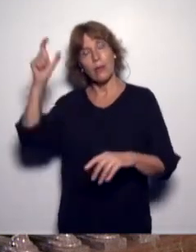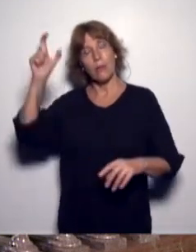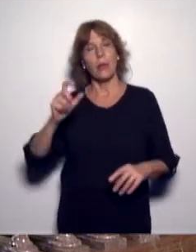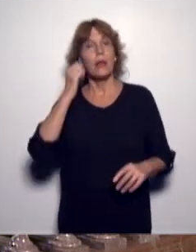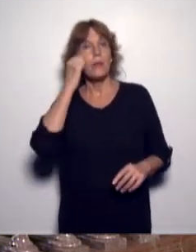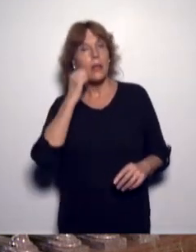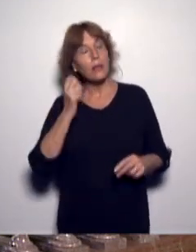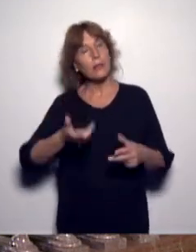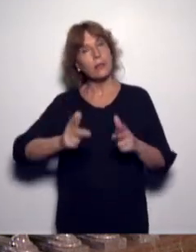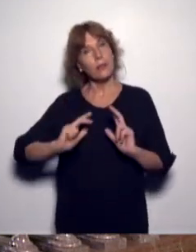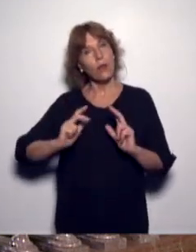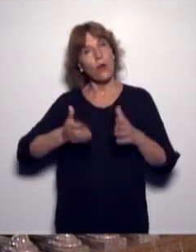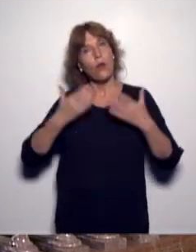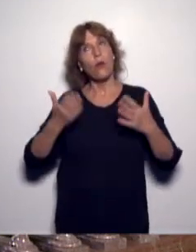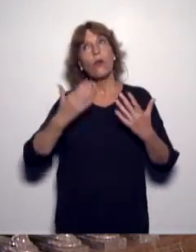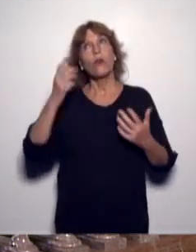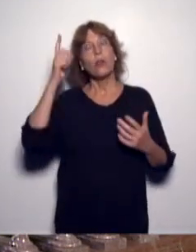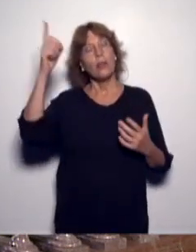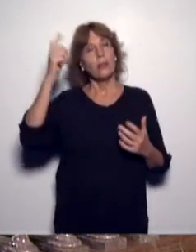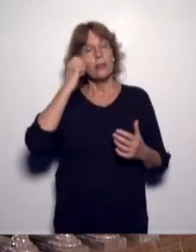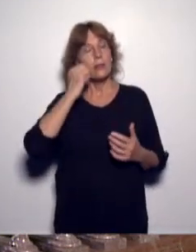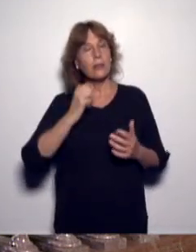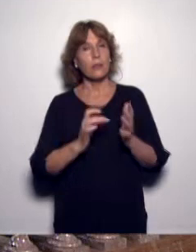Palabra del Señor.